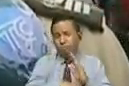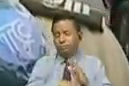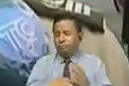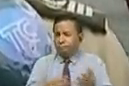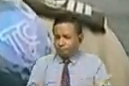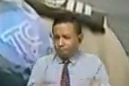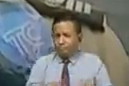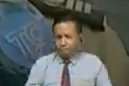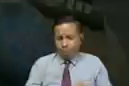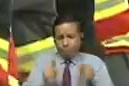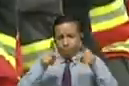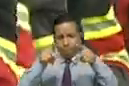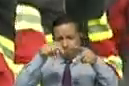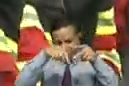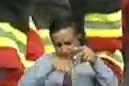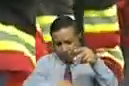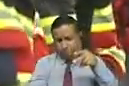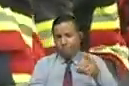la quebrada del puente de Gualo.